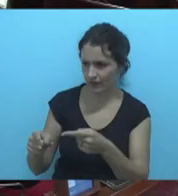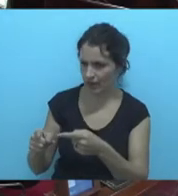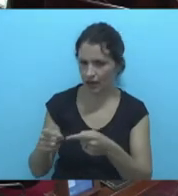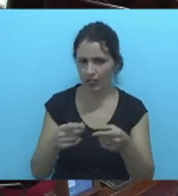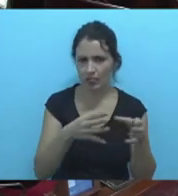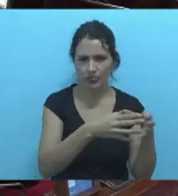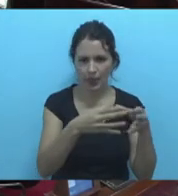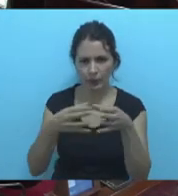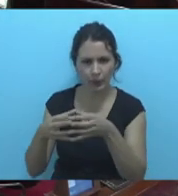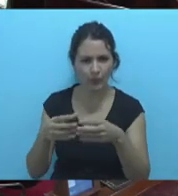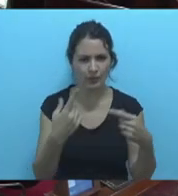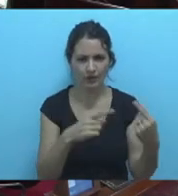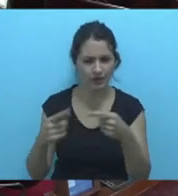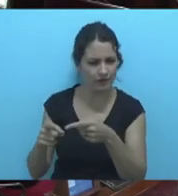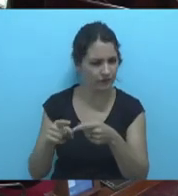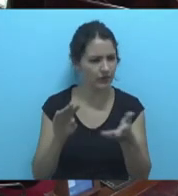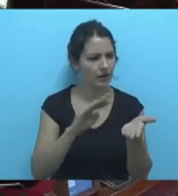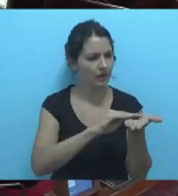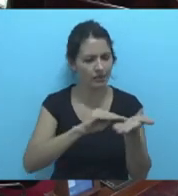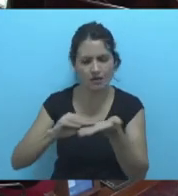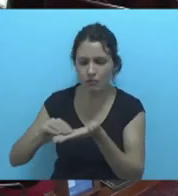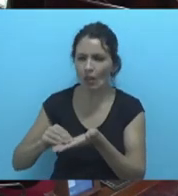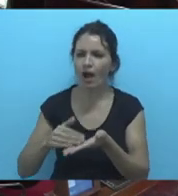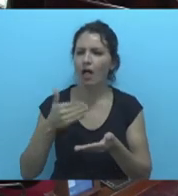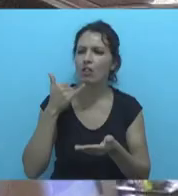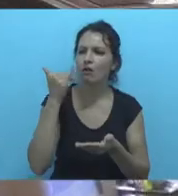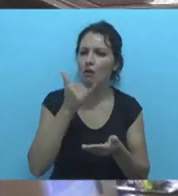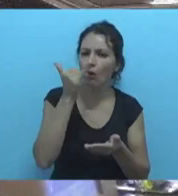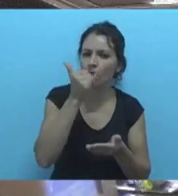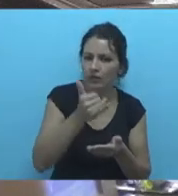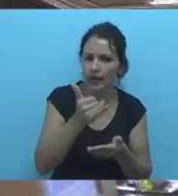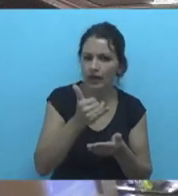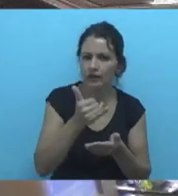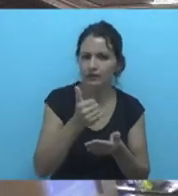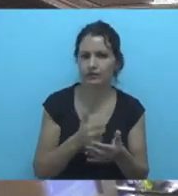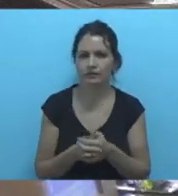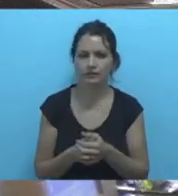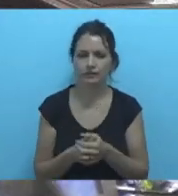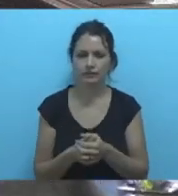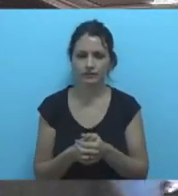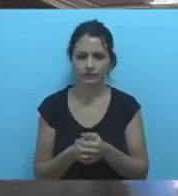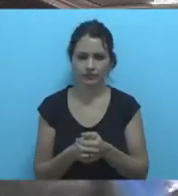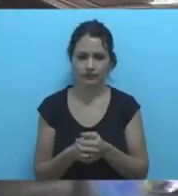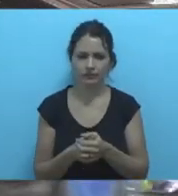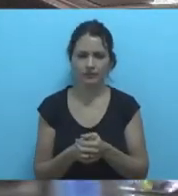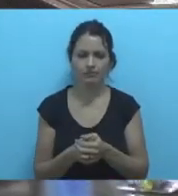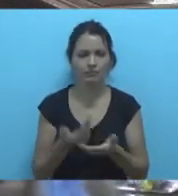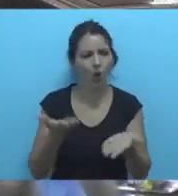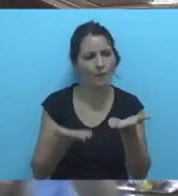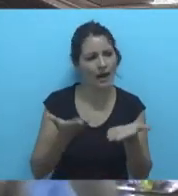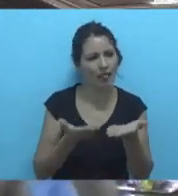un paralelismo de lo que en verdad debe ser la política y lo que es la